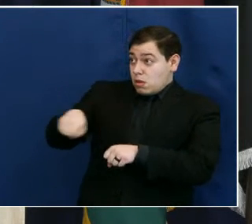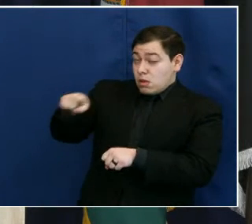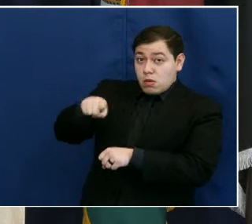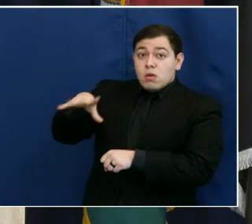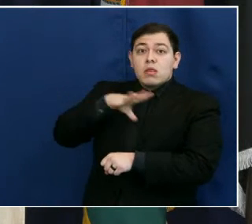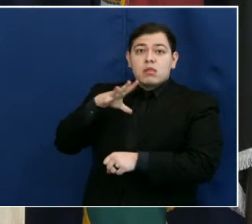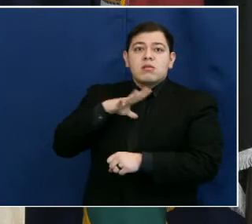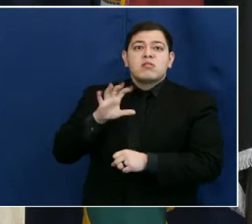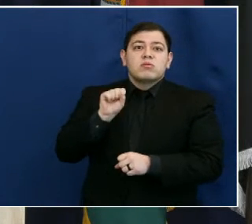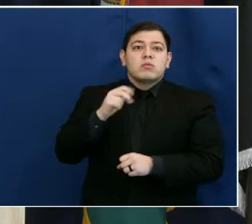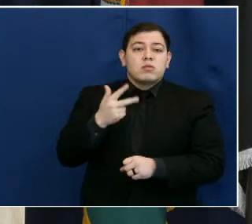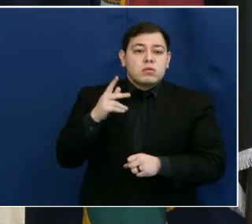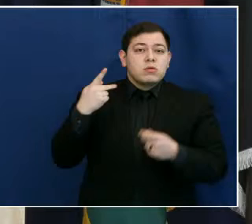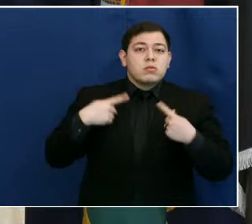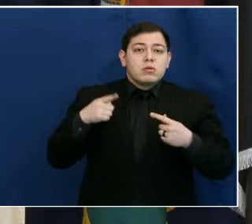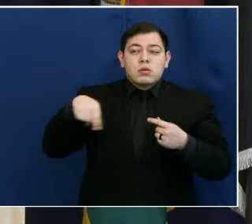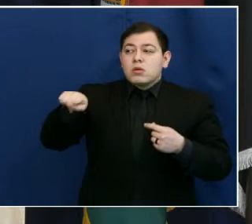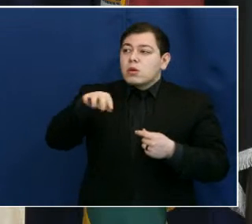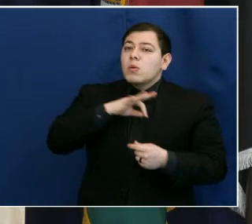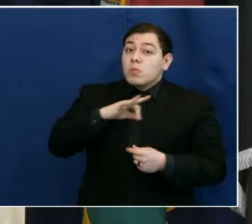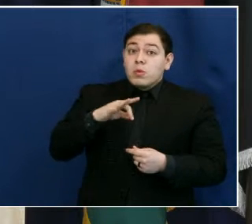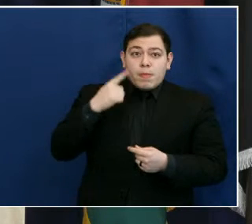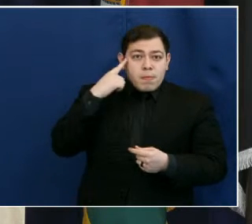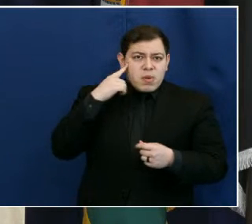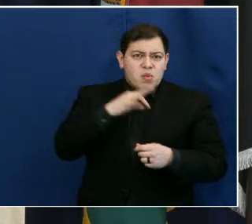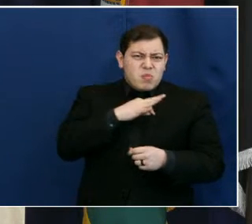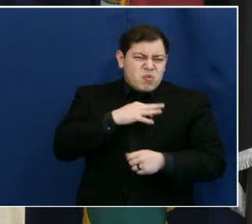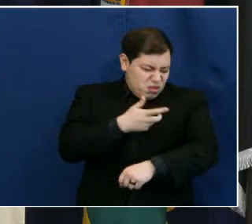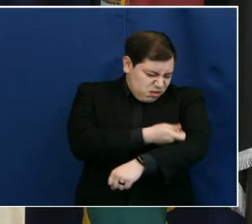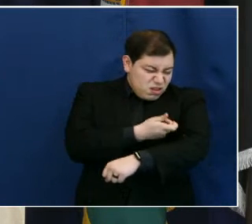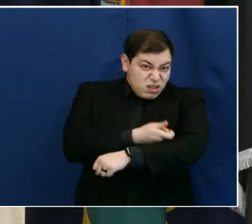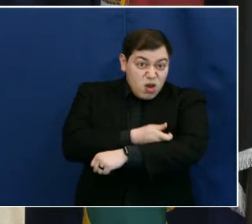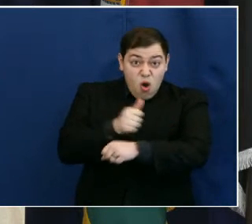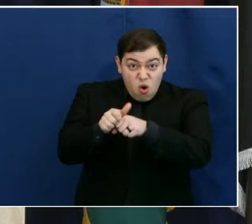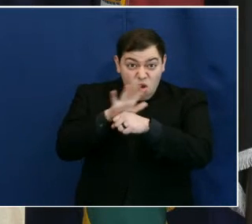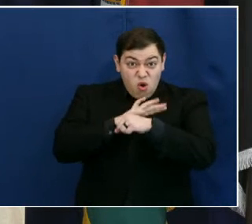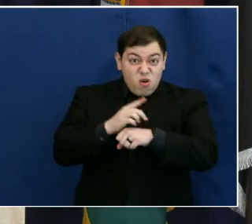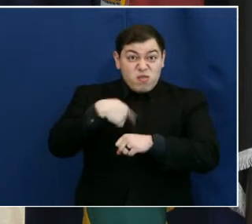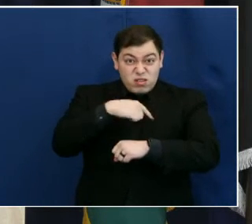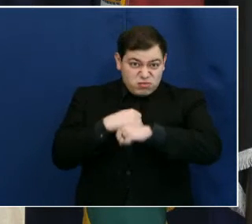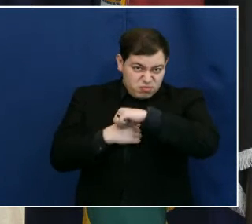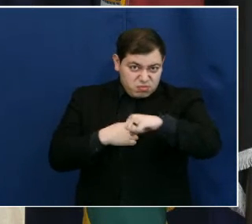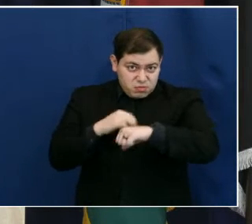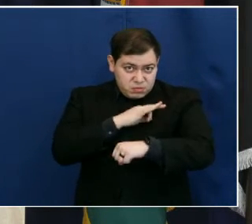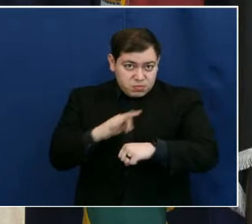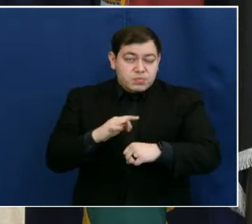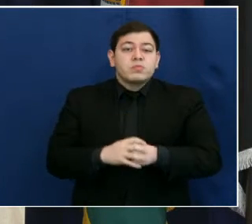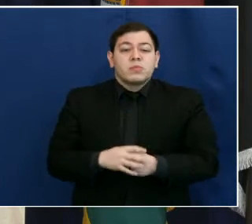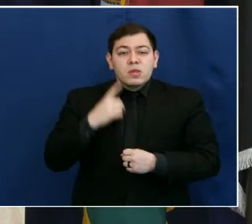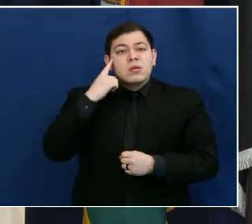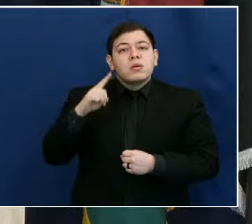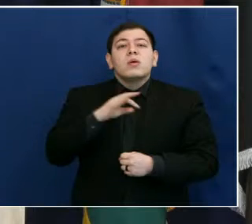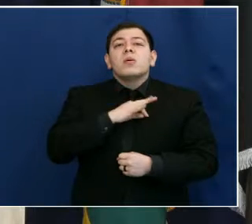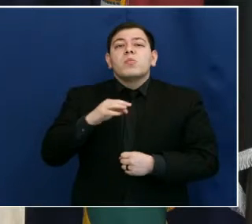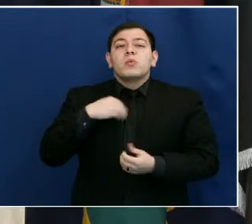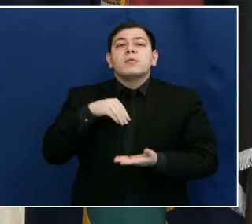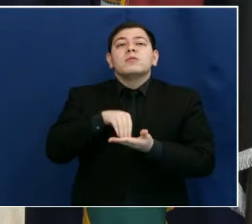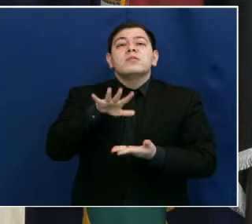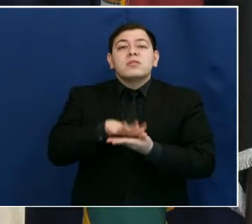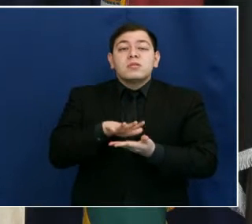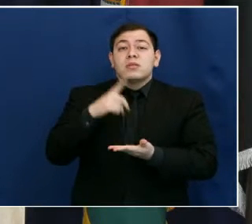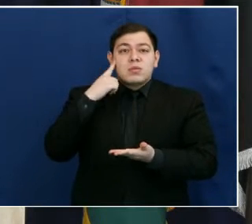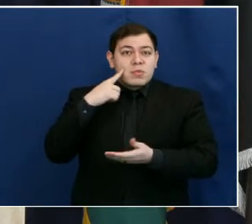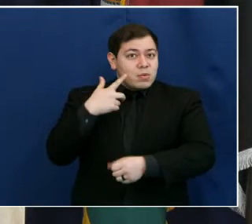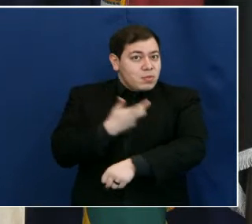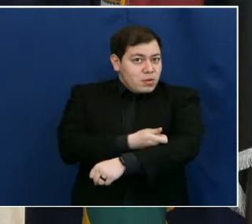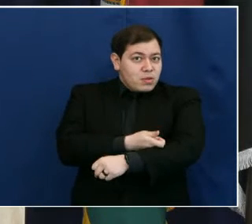manera constante en nuestra lucha contra el COVID-19. También estamos viendo más disponibilidad en citas para las vacunas y es por esta